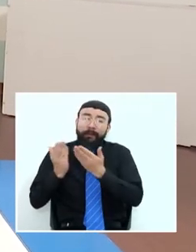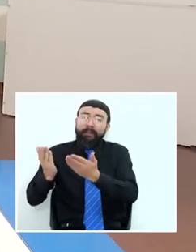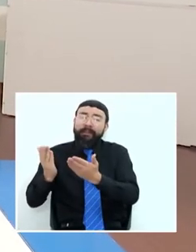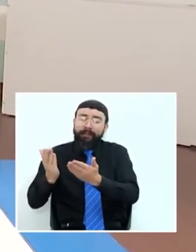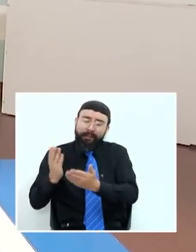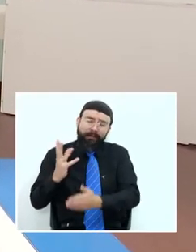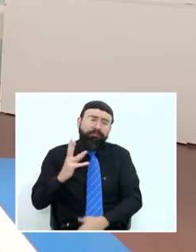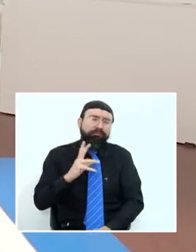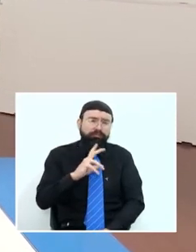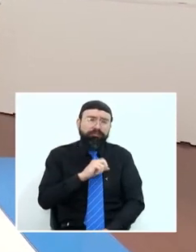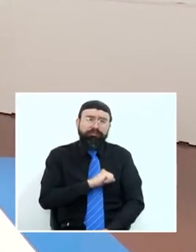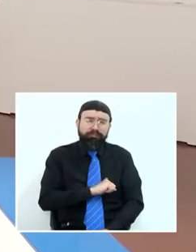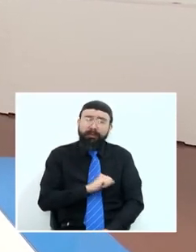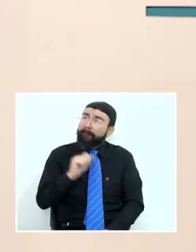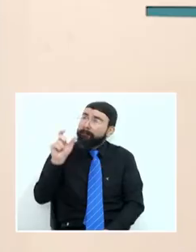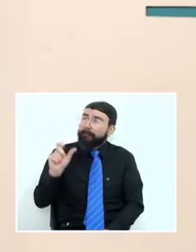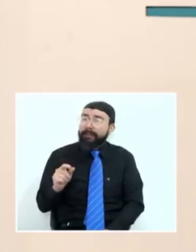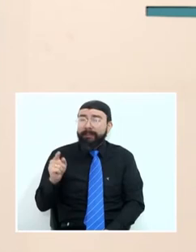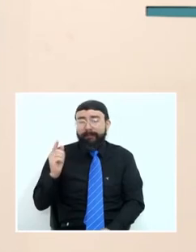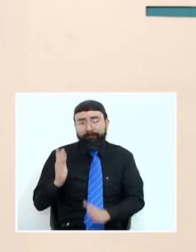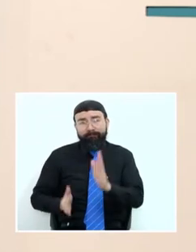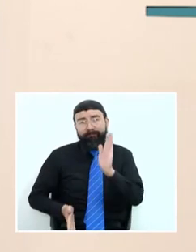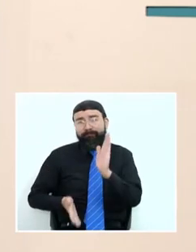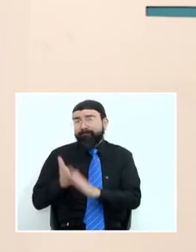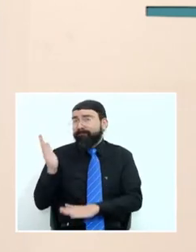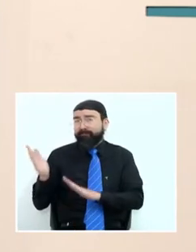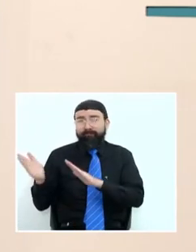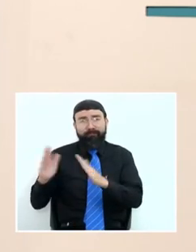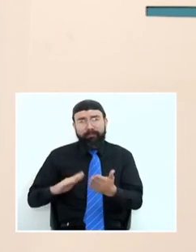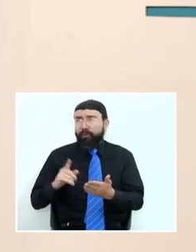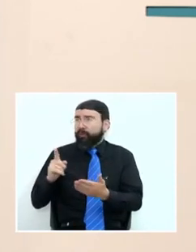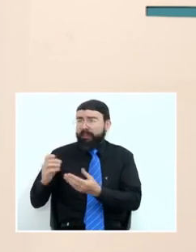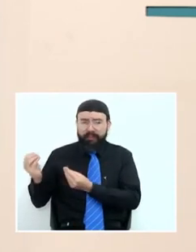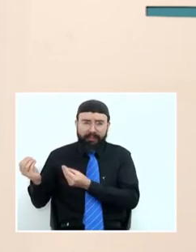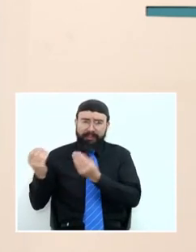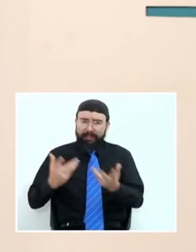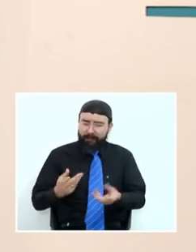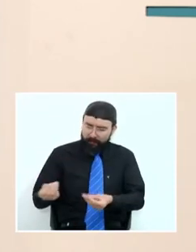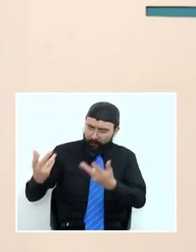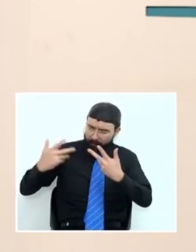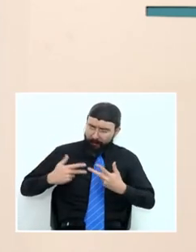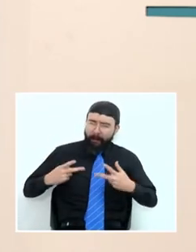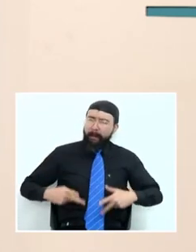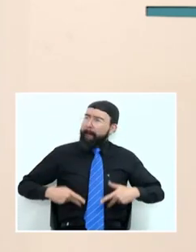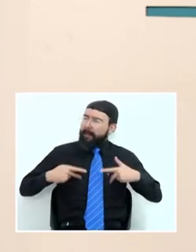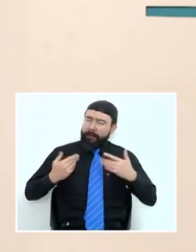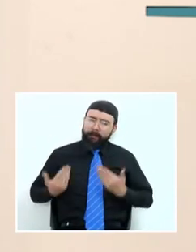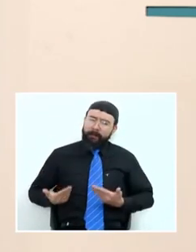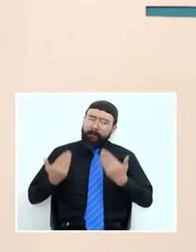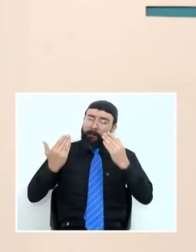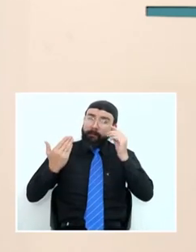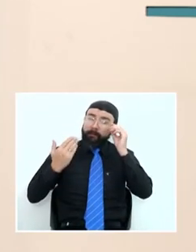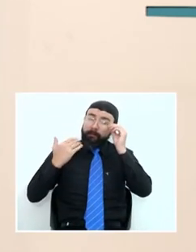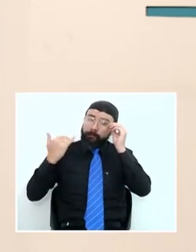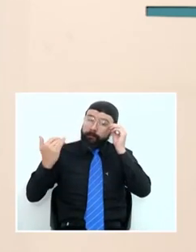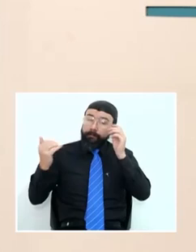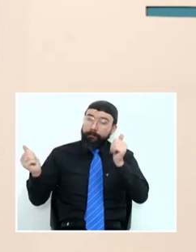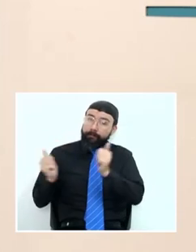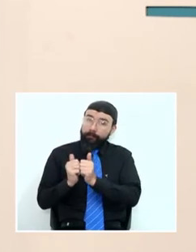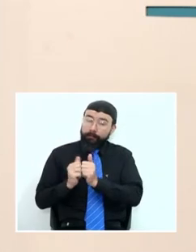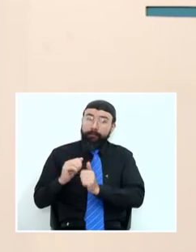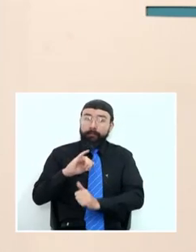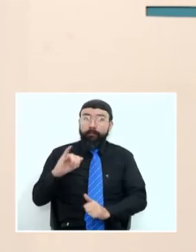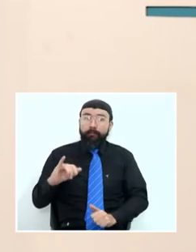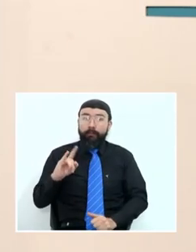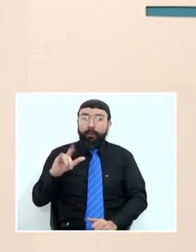tener que despedir personas que han aportado tanto en la vida de uno. El doctor Julio César Payán, que en paz